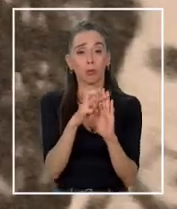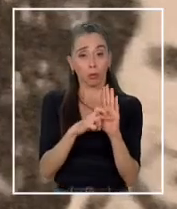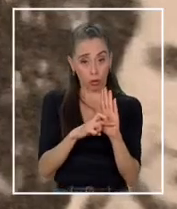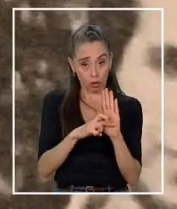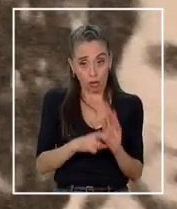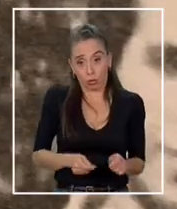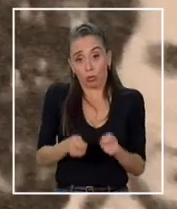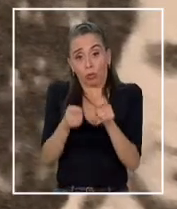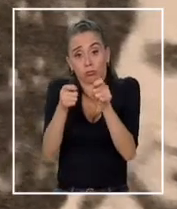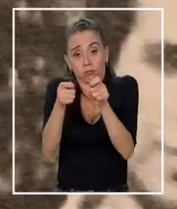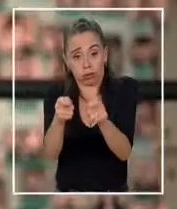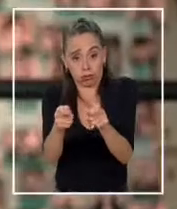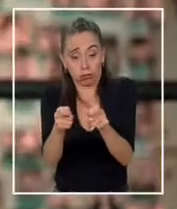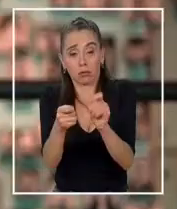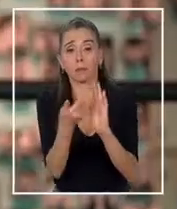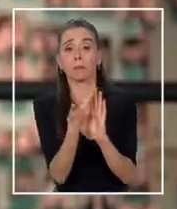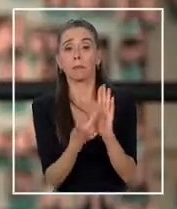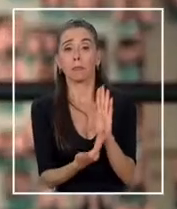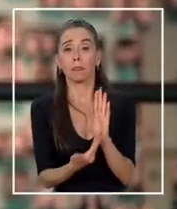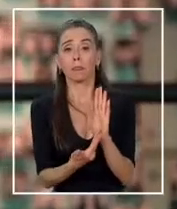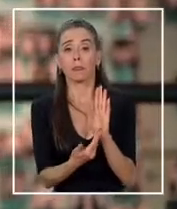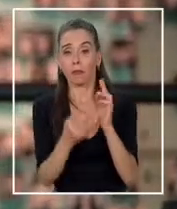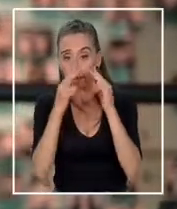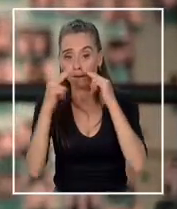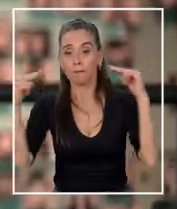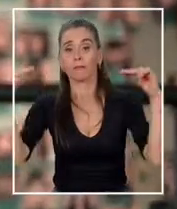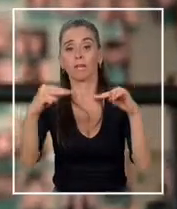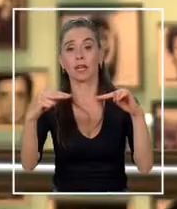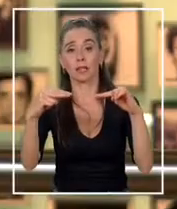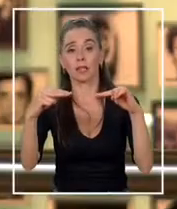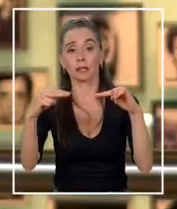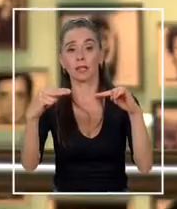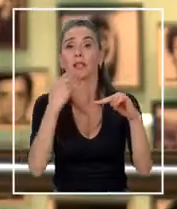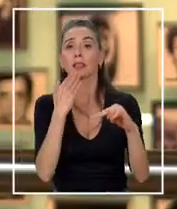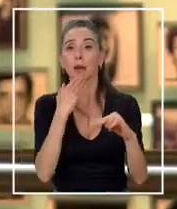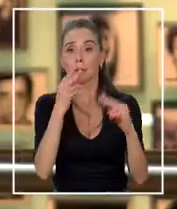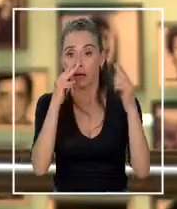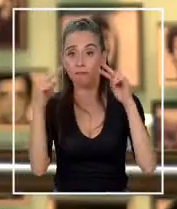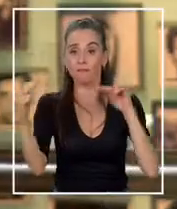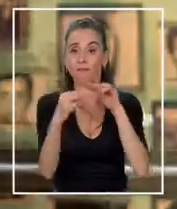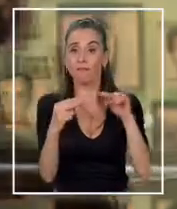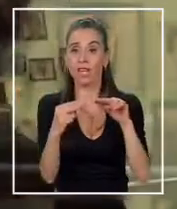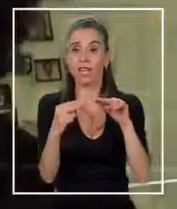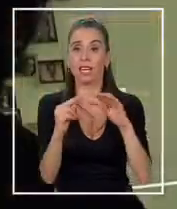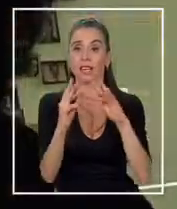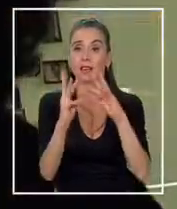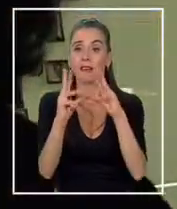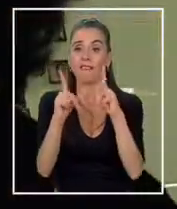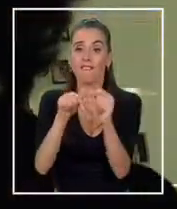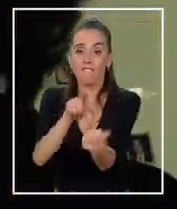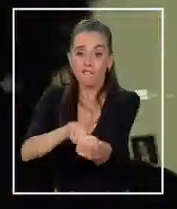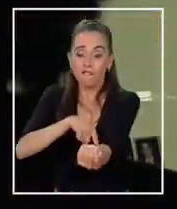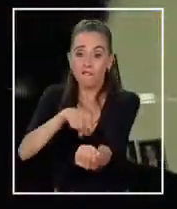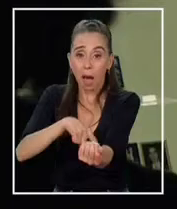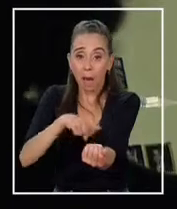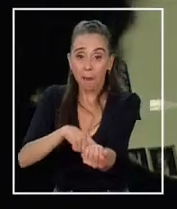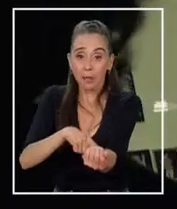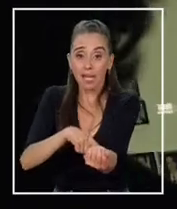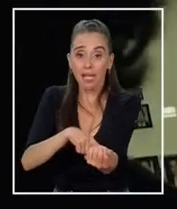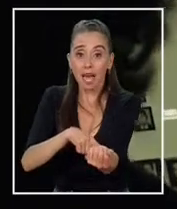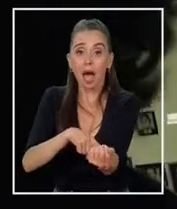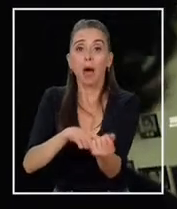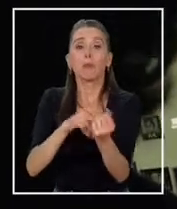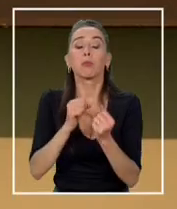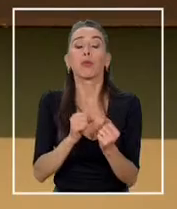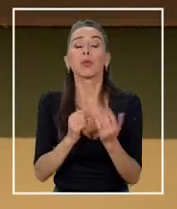proyecto sobre visibilizar, pero también de visibilizar que los familiares tuvieran este